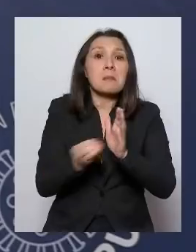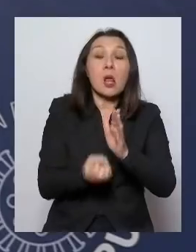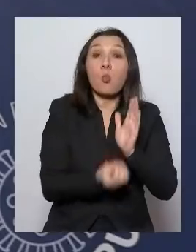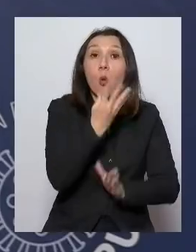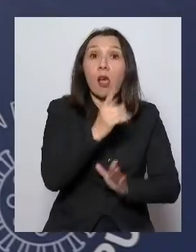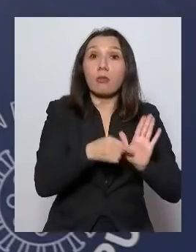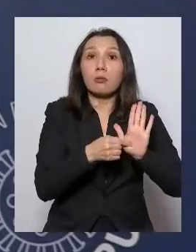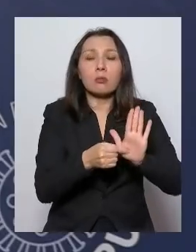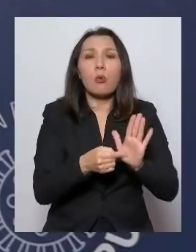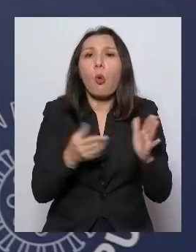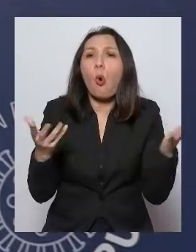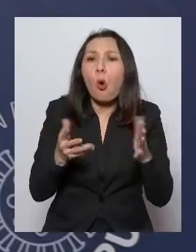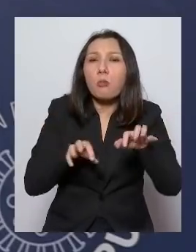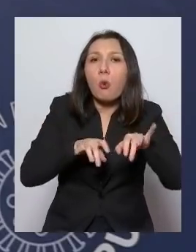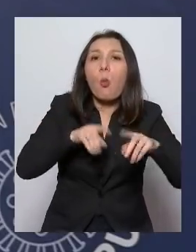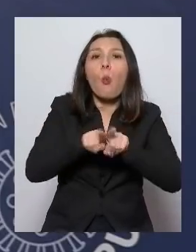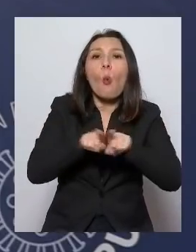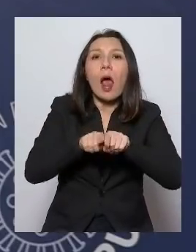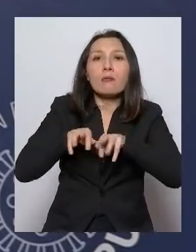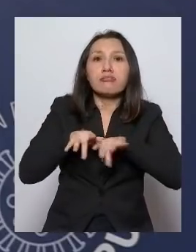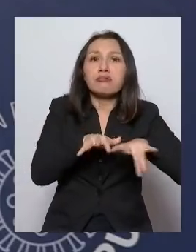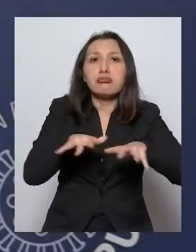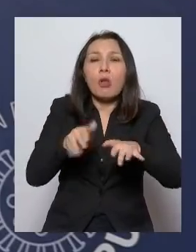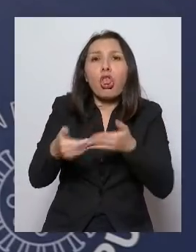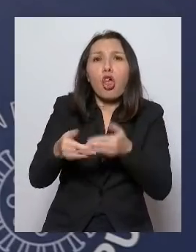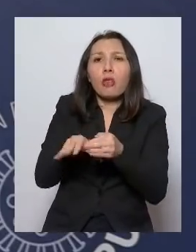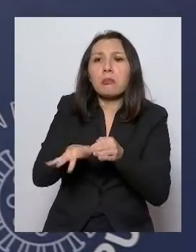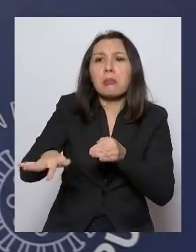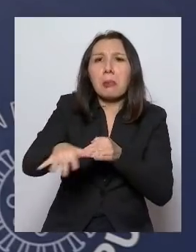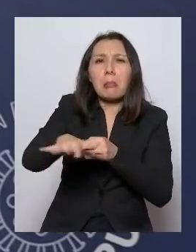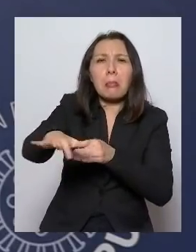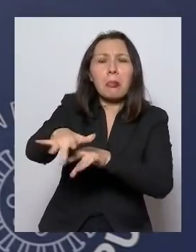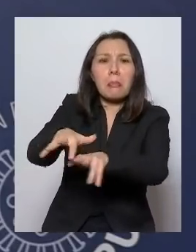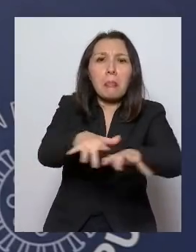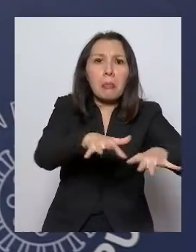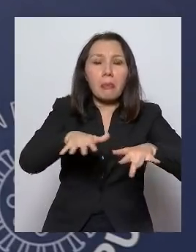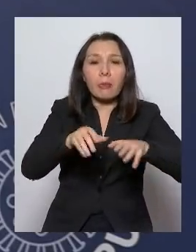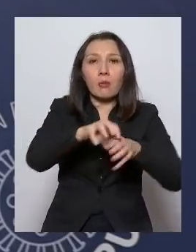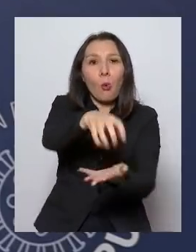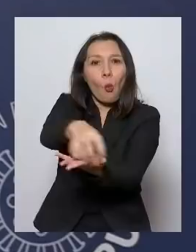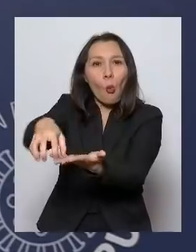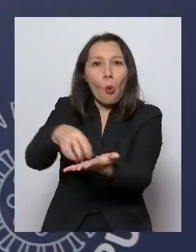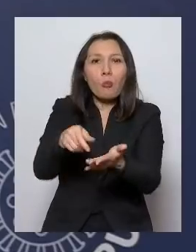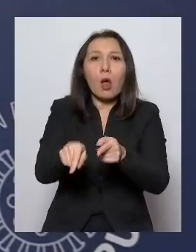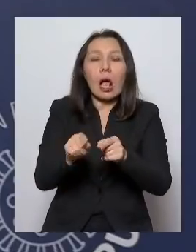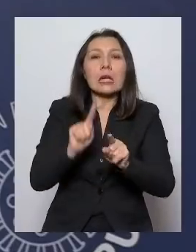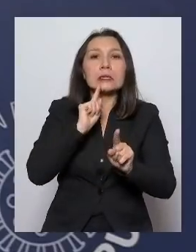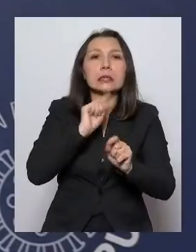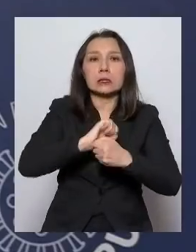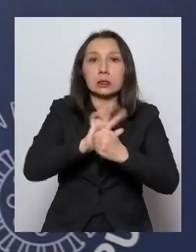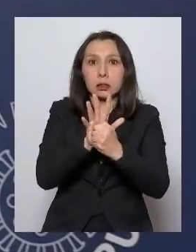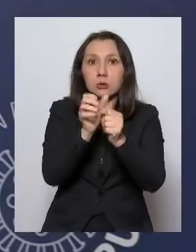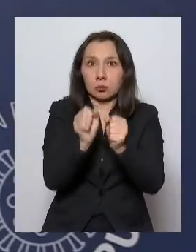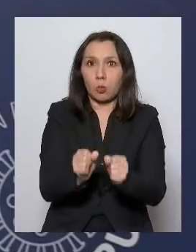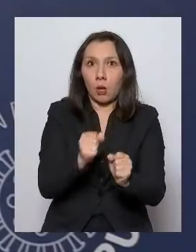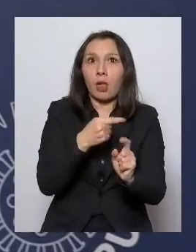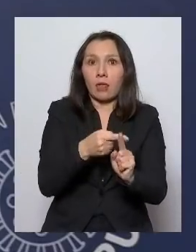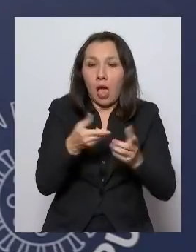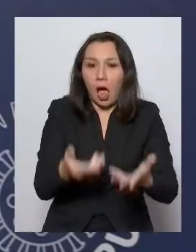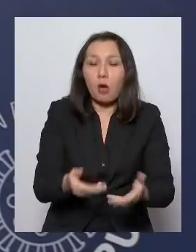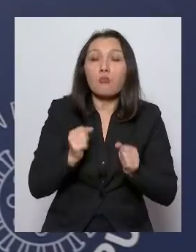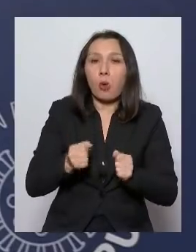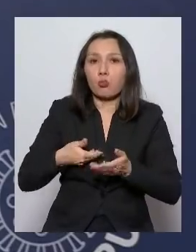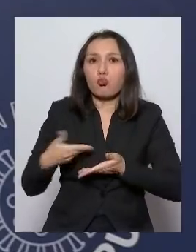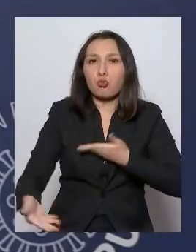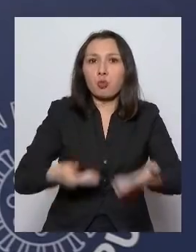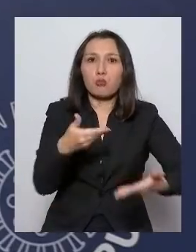sino cómo se está moviendo en relación al total de la población estos casos activos que son capaces de transmitir